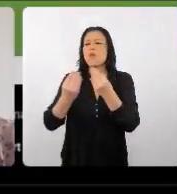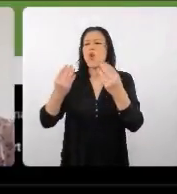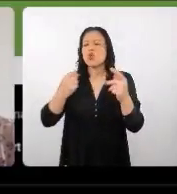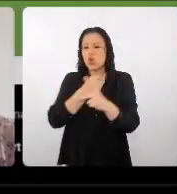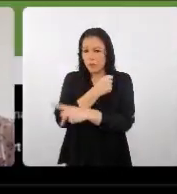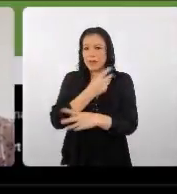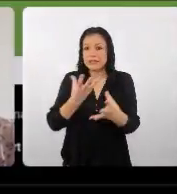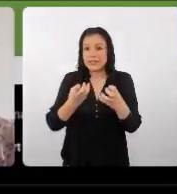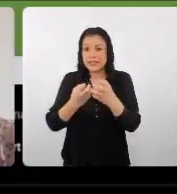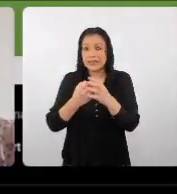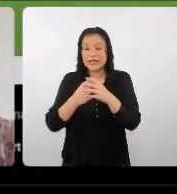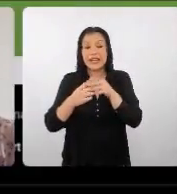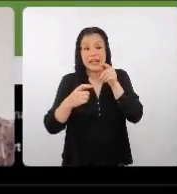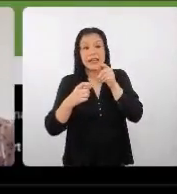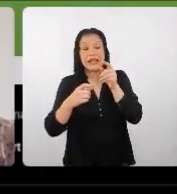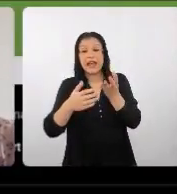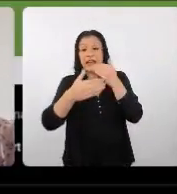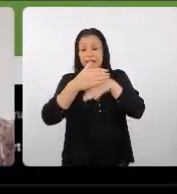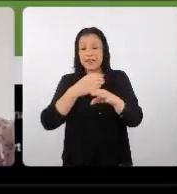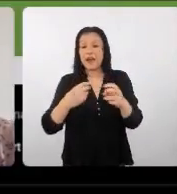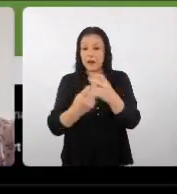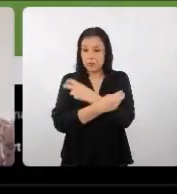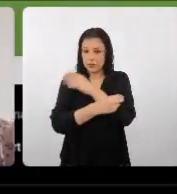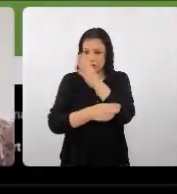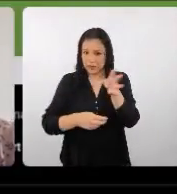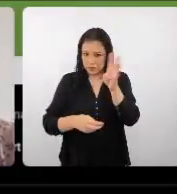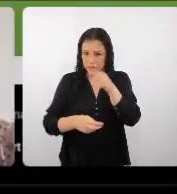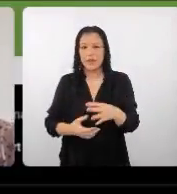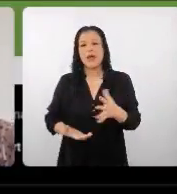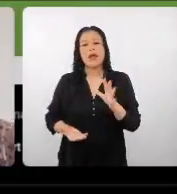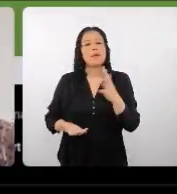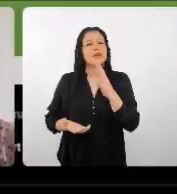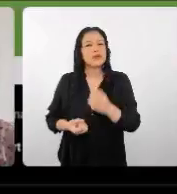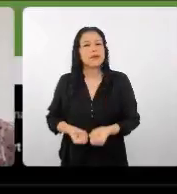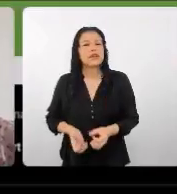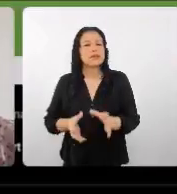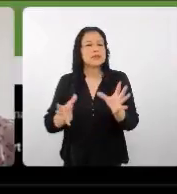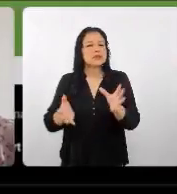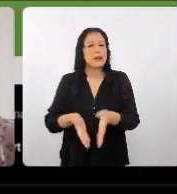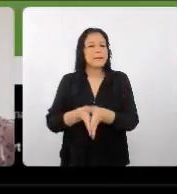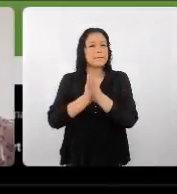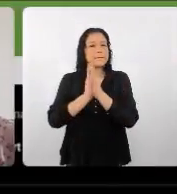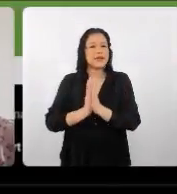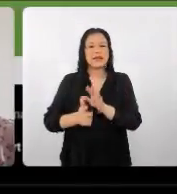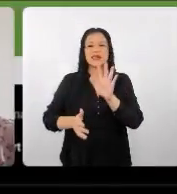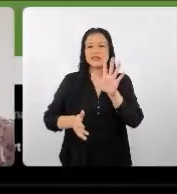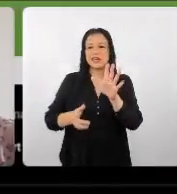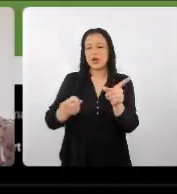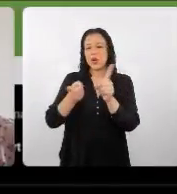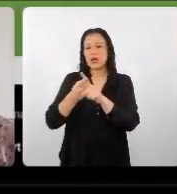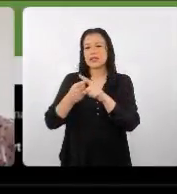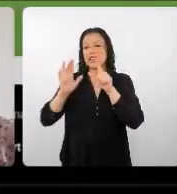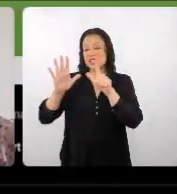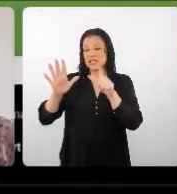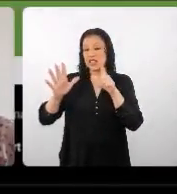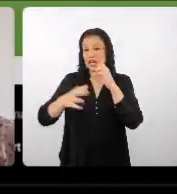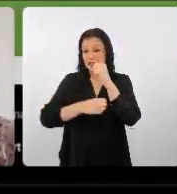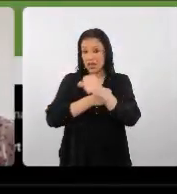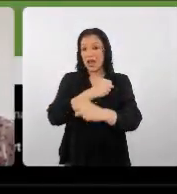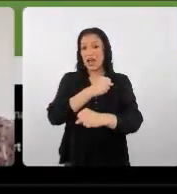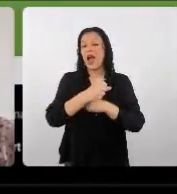que también quieren estar presentes. Aproximadamente se pide entre unos 5 a 7 años para